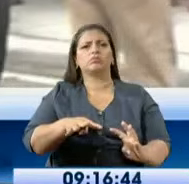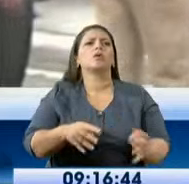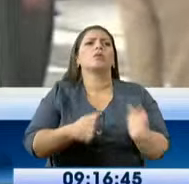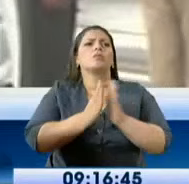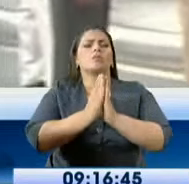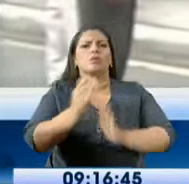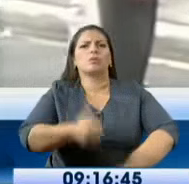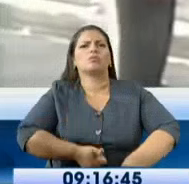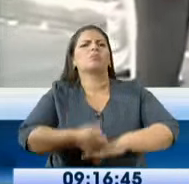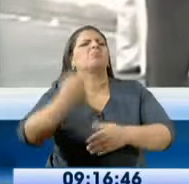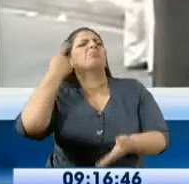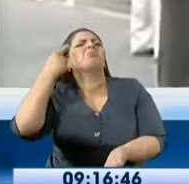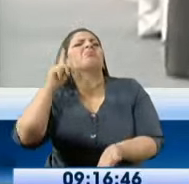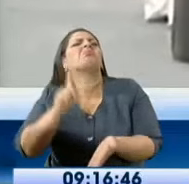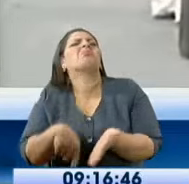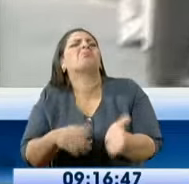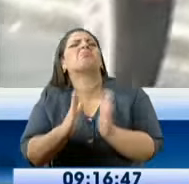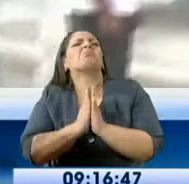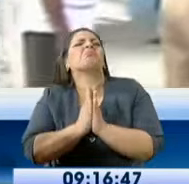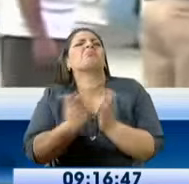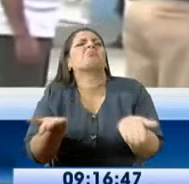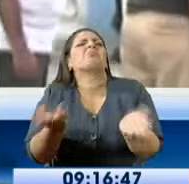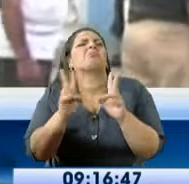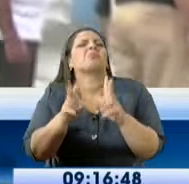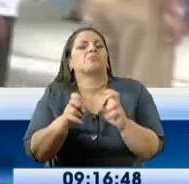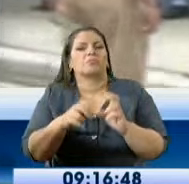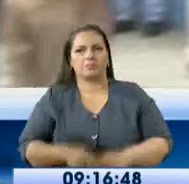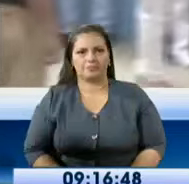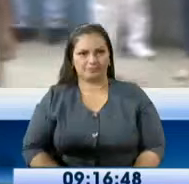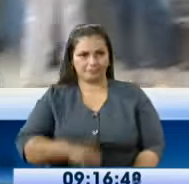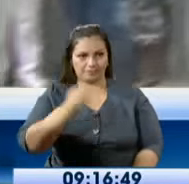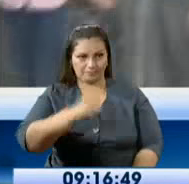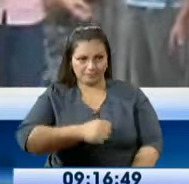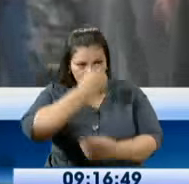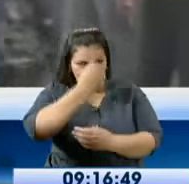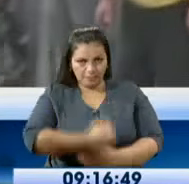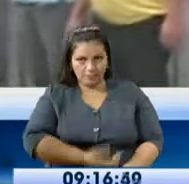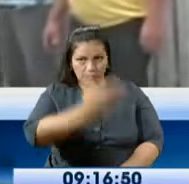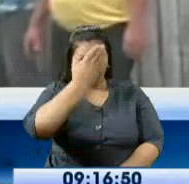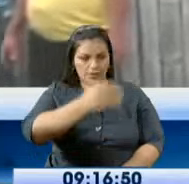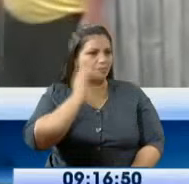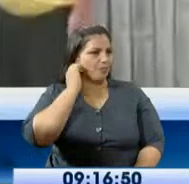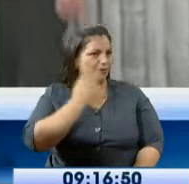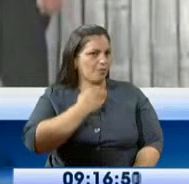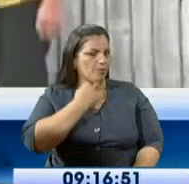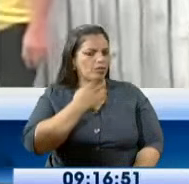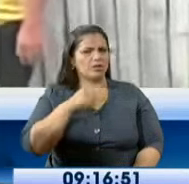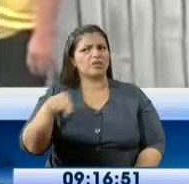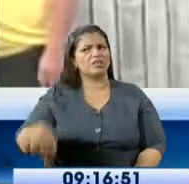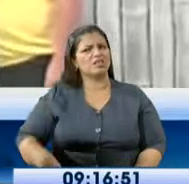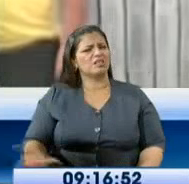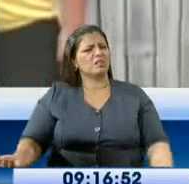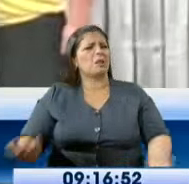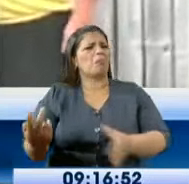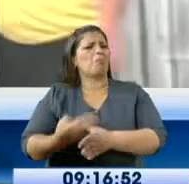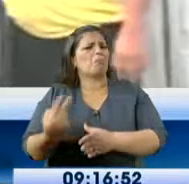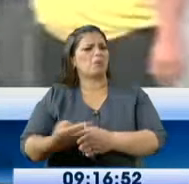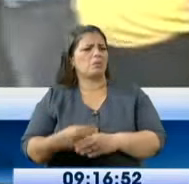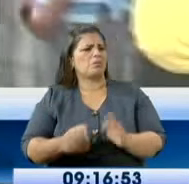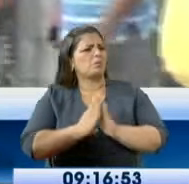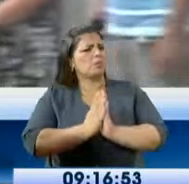qué? Buenos días, sí. Este es un solar vacío que necesitamos que nos construya de manera urgente un centro de capacitación que